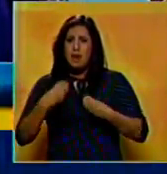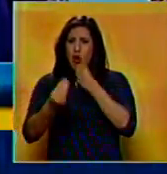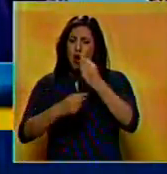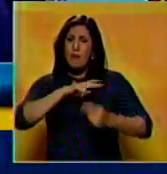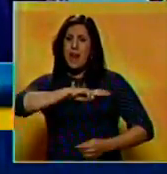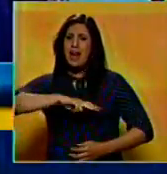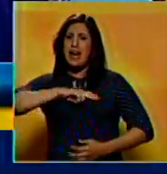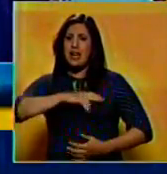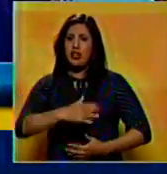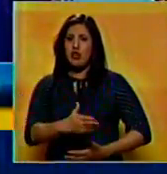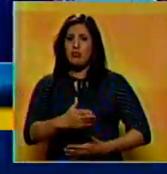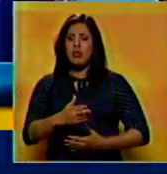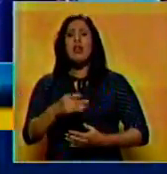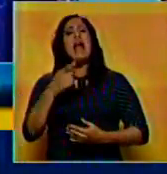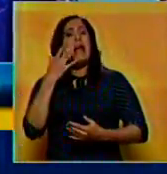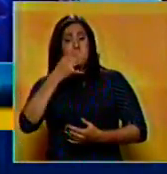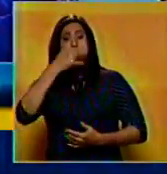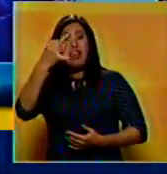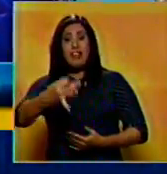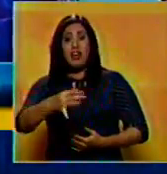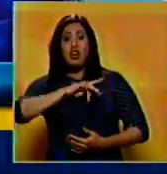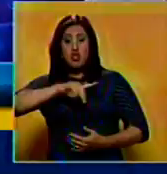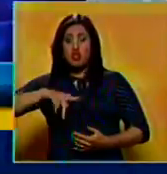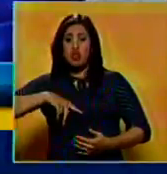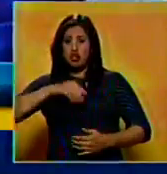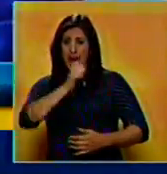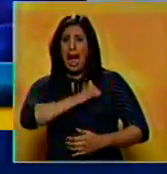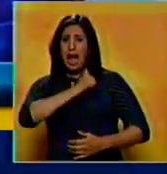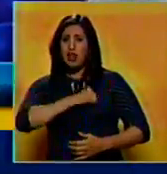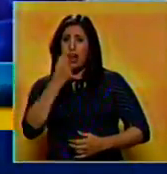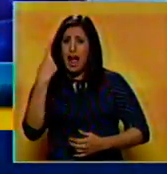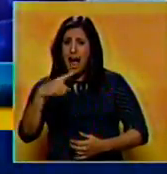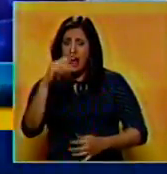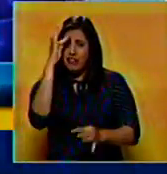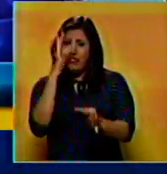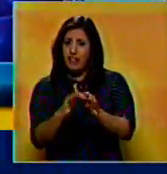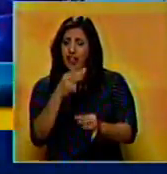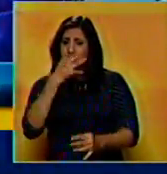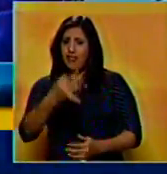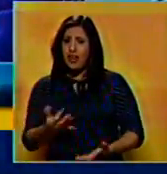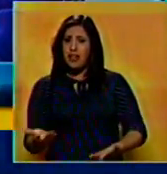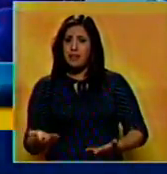religión, de si de verdad somos católicos auténticos.